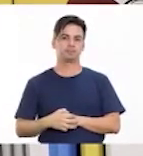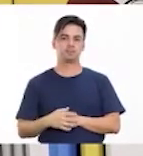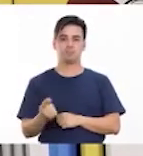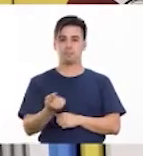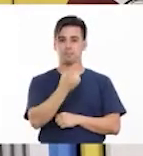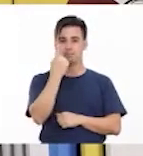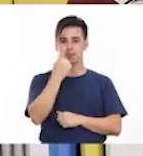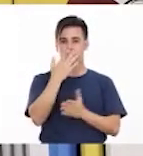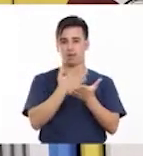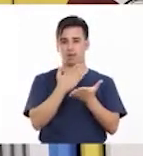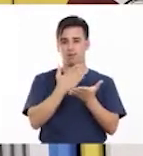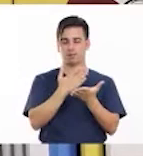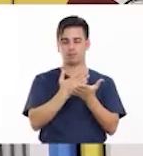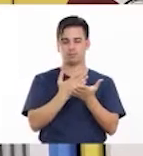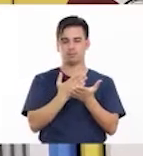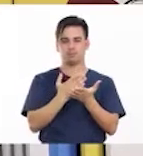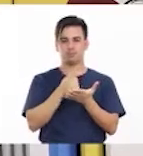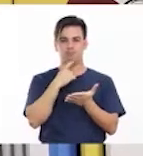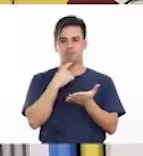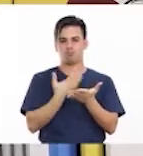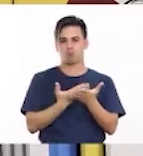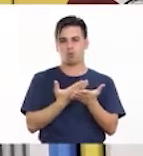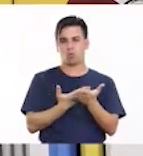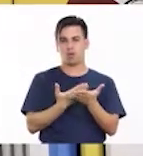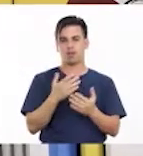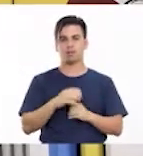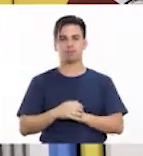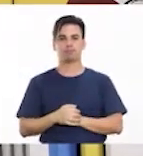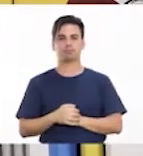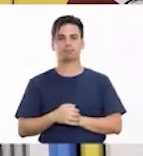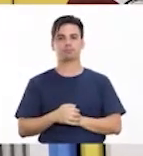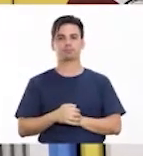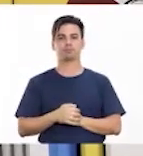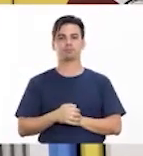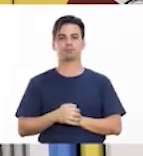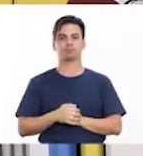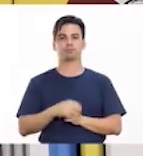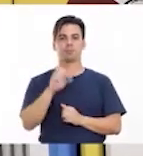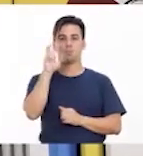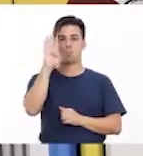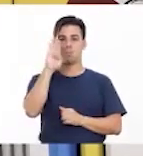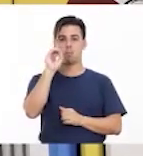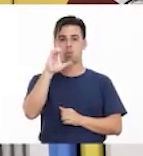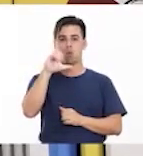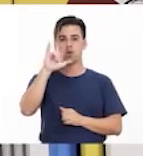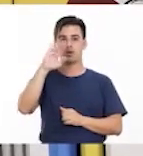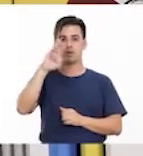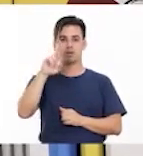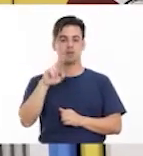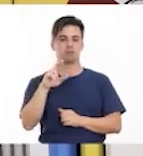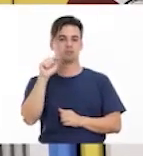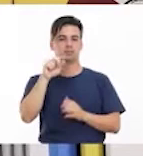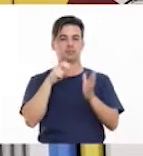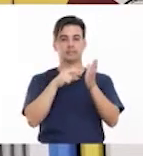Para estudiar a Bolívar en este sentido, le proponemos la Carta de